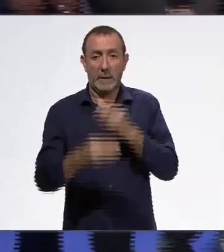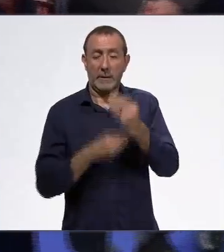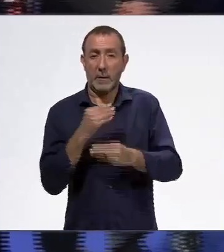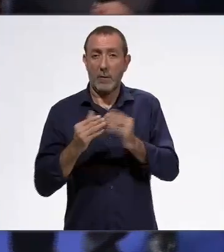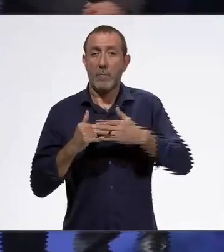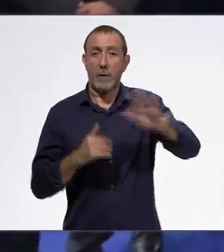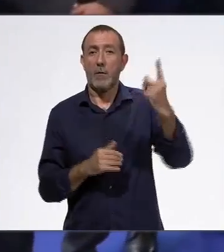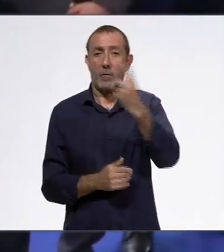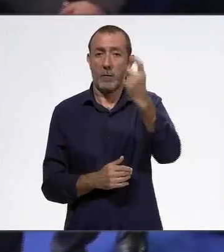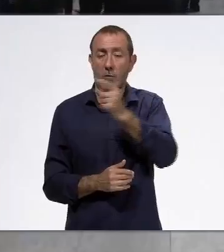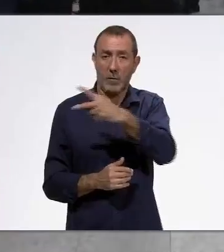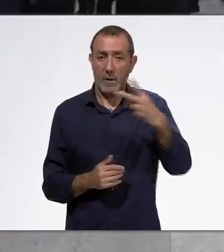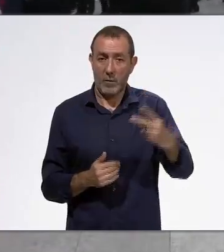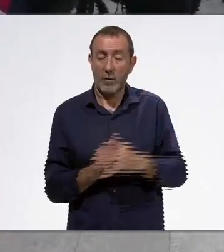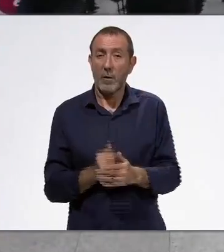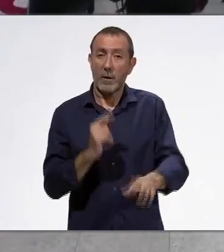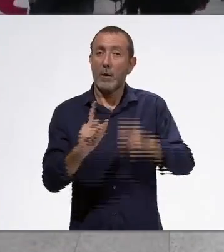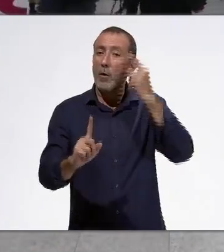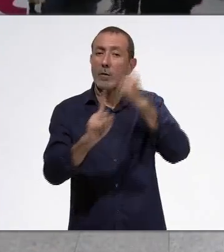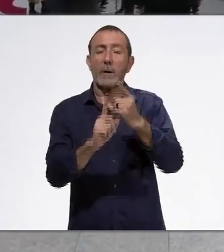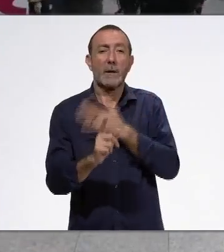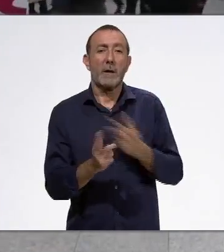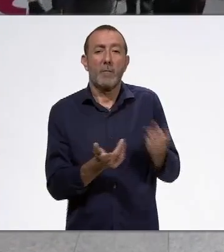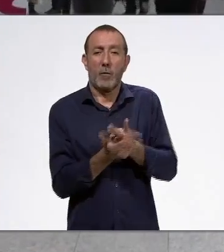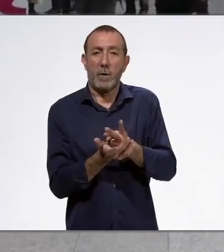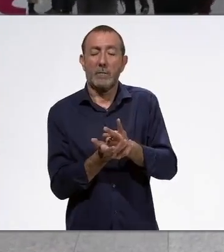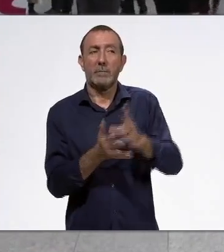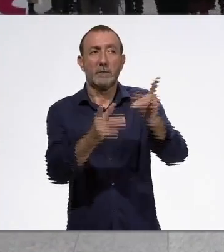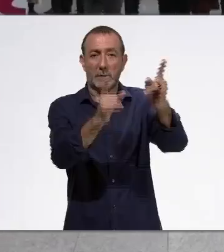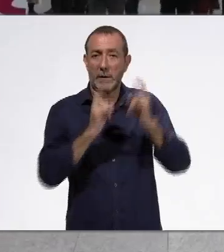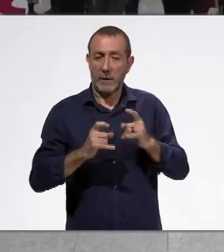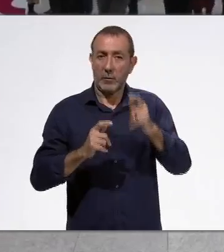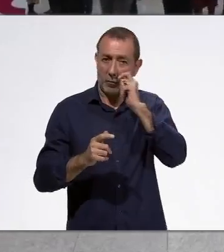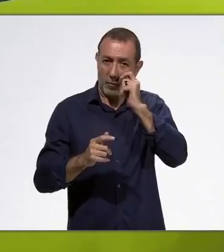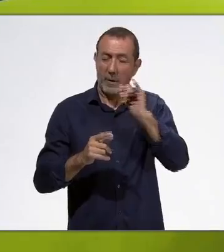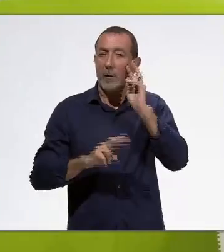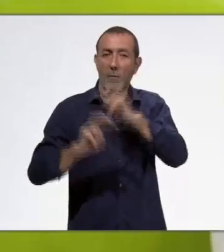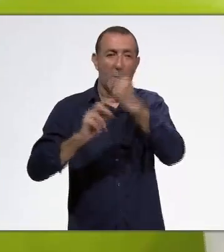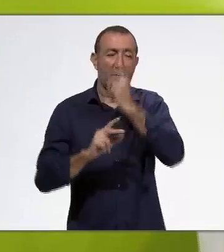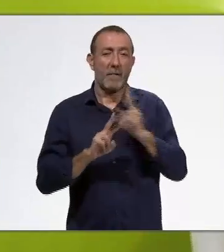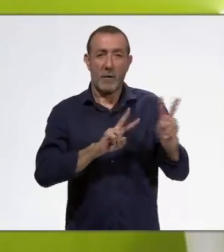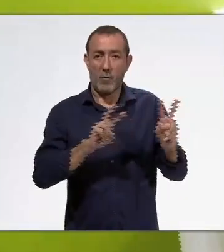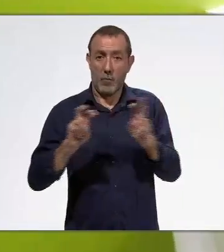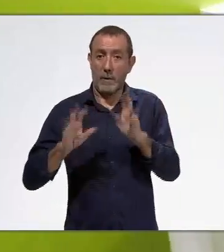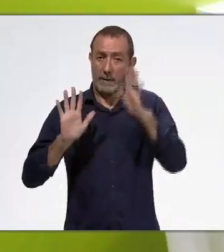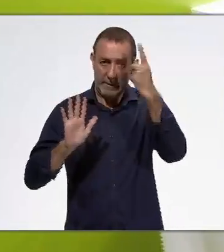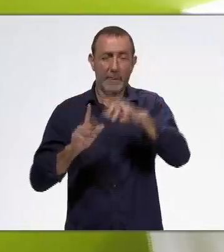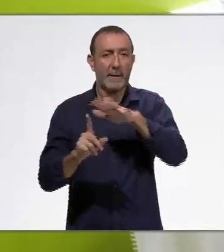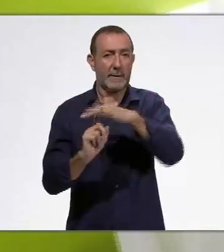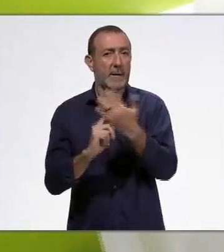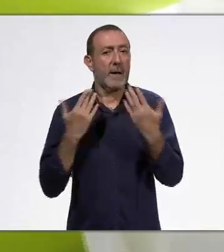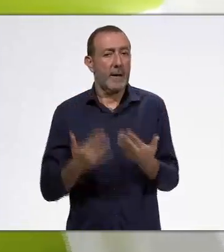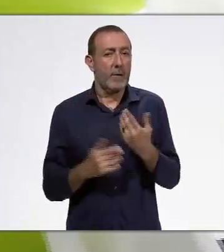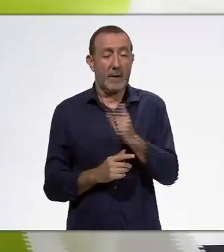superior al millón de euros el objetivo es recuperar los datos afianzar turistas y captar nuevos perfiles a pesar de la difícil